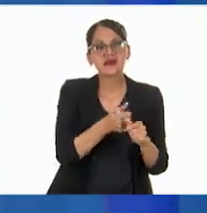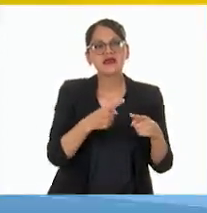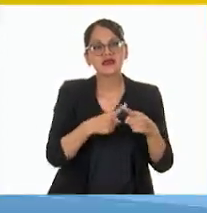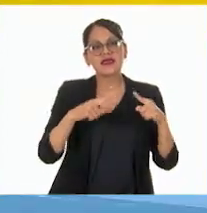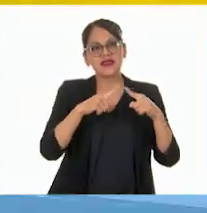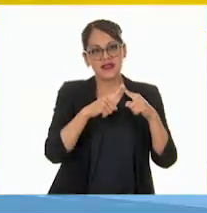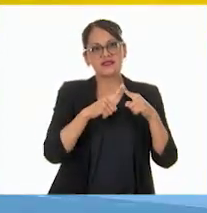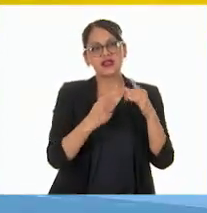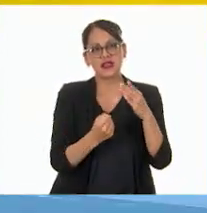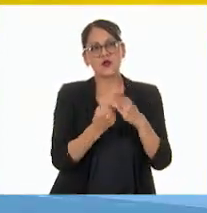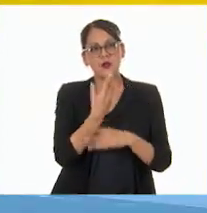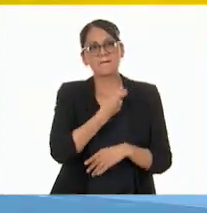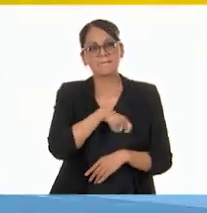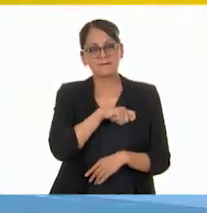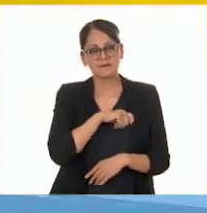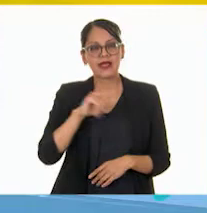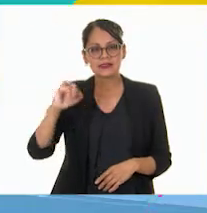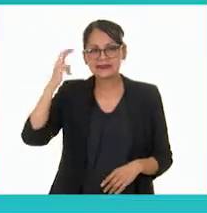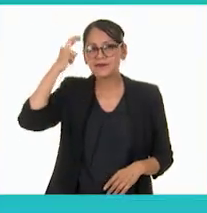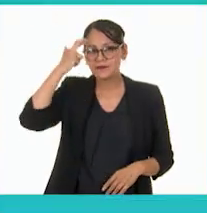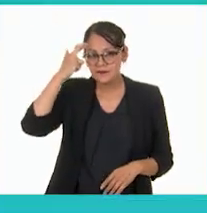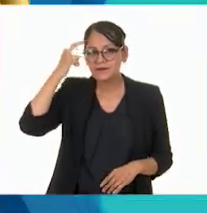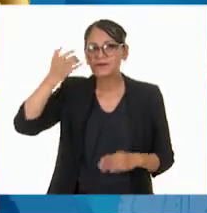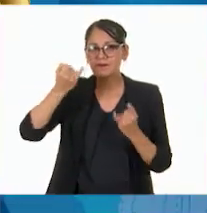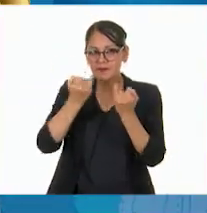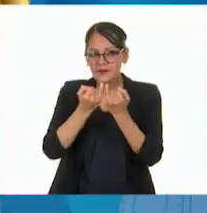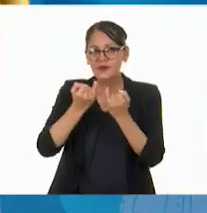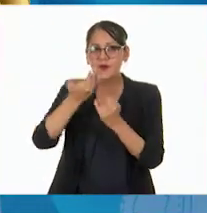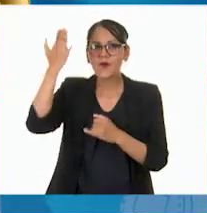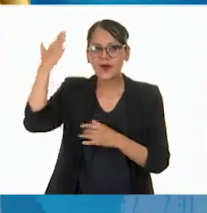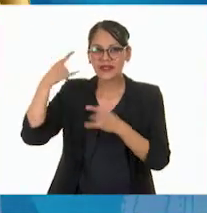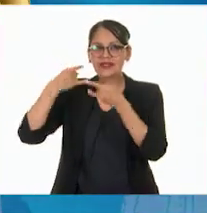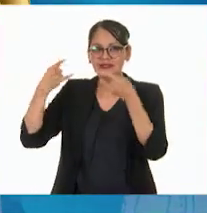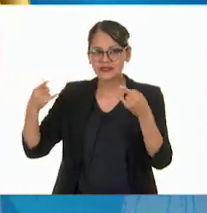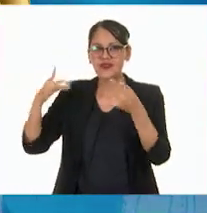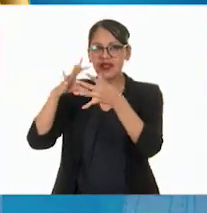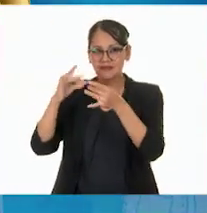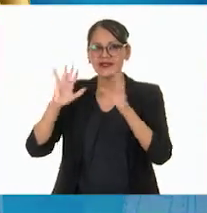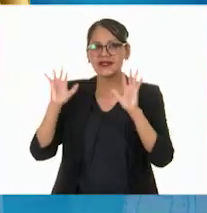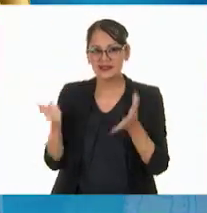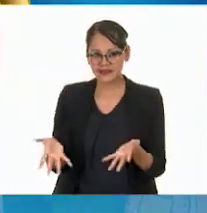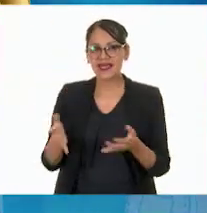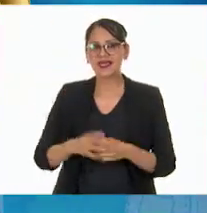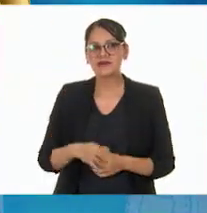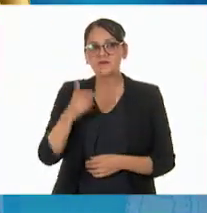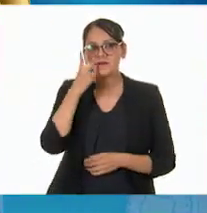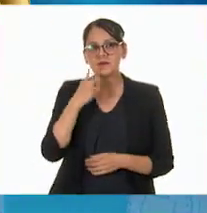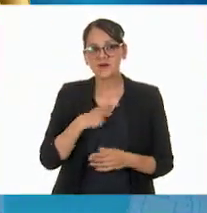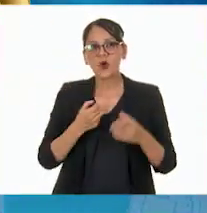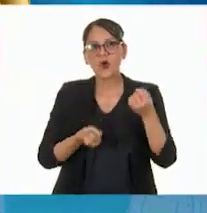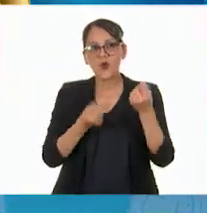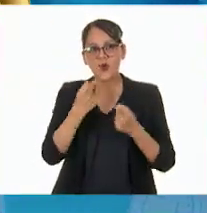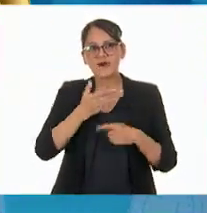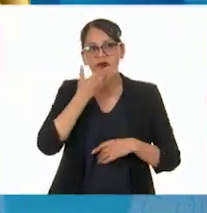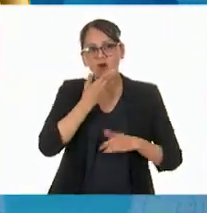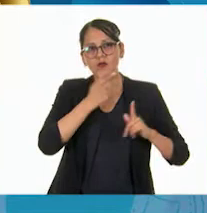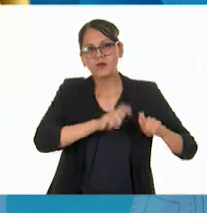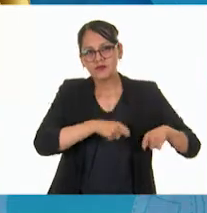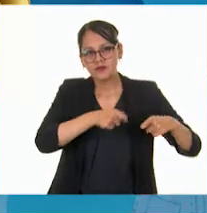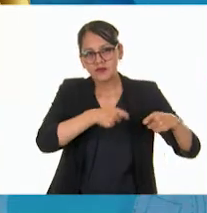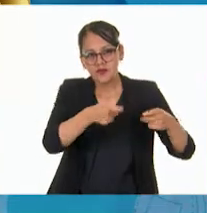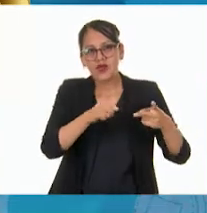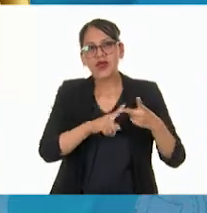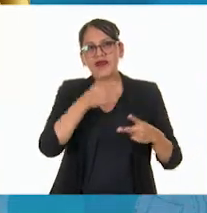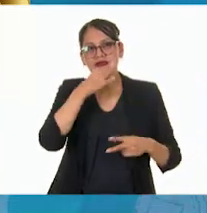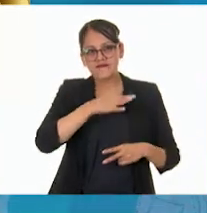novohispana. Sí, recuerdo que también las mencionó el historiador en su entrevista. Dijo que muchas de las tradiciones y